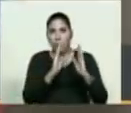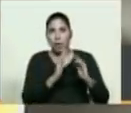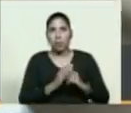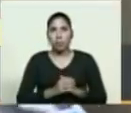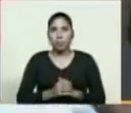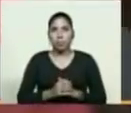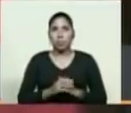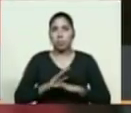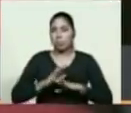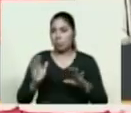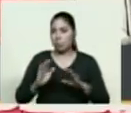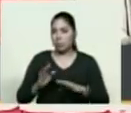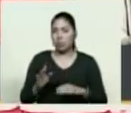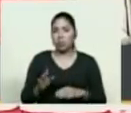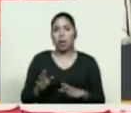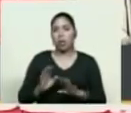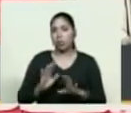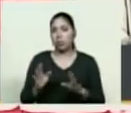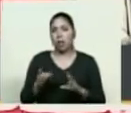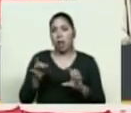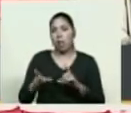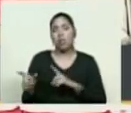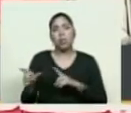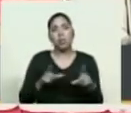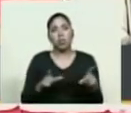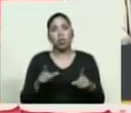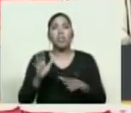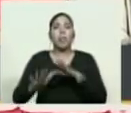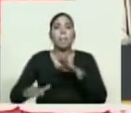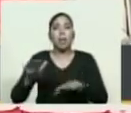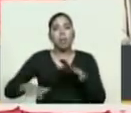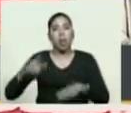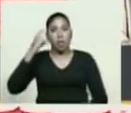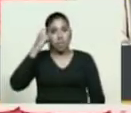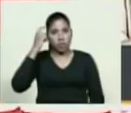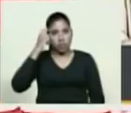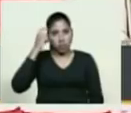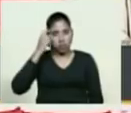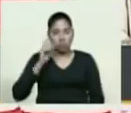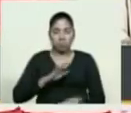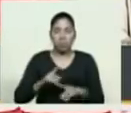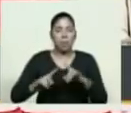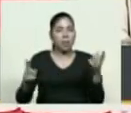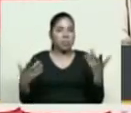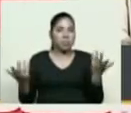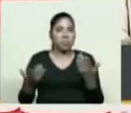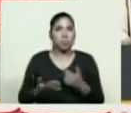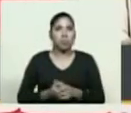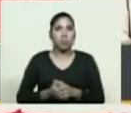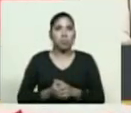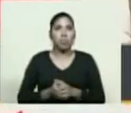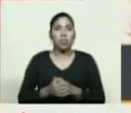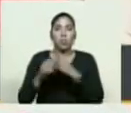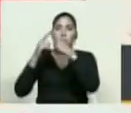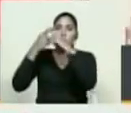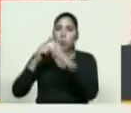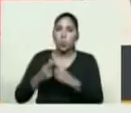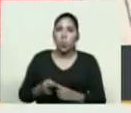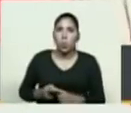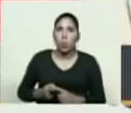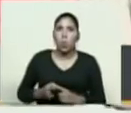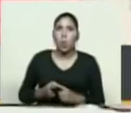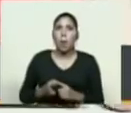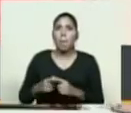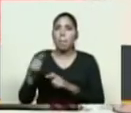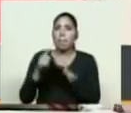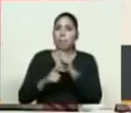ya lo han sacado, otros les toca el cronograma de acuerdo a la fecha. Pero lo importante de esto es la cantidad de personas. Nosotros tuvimos